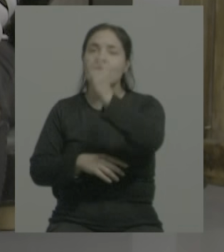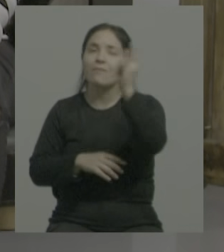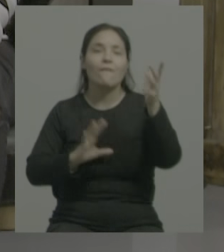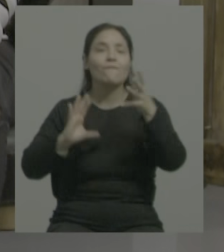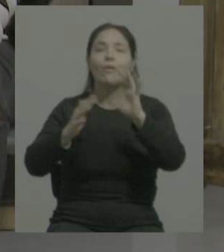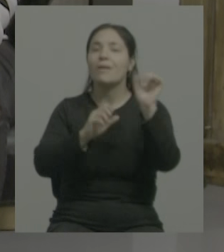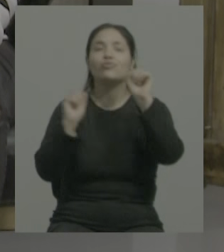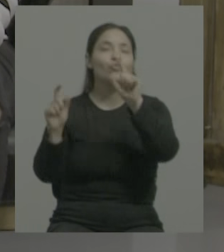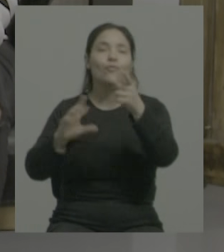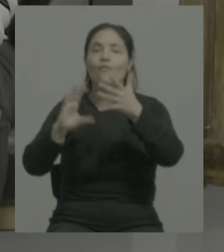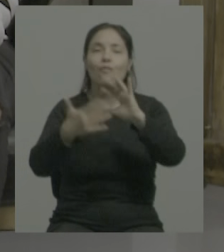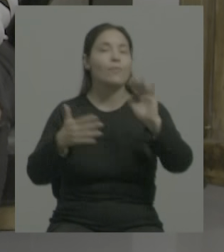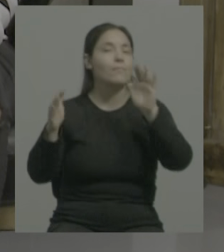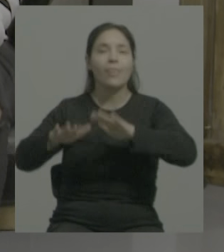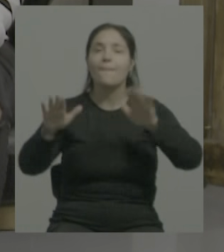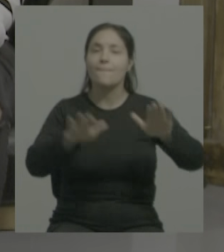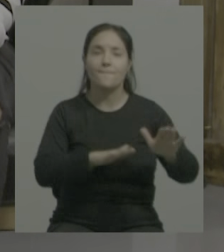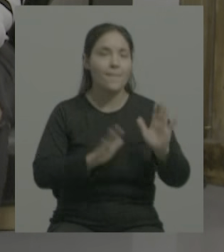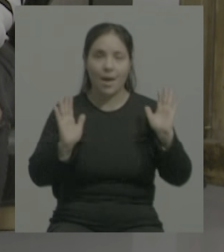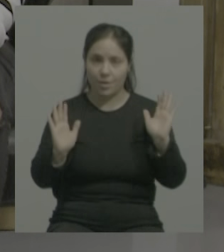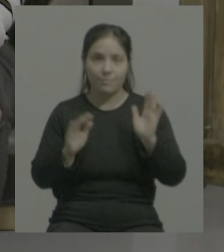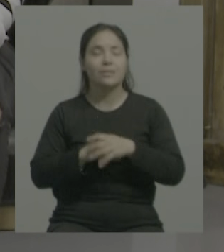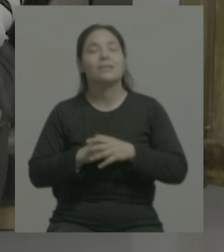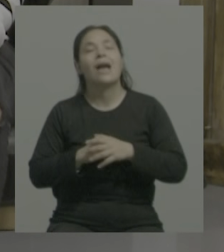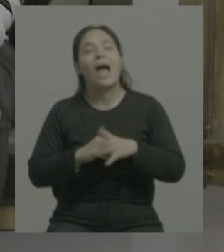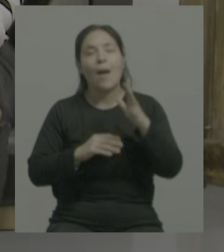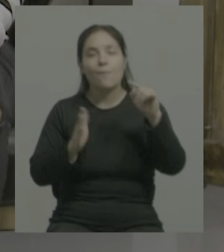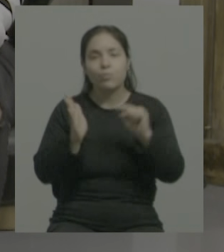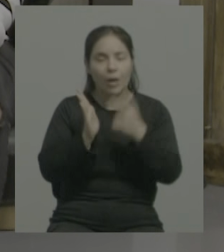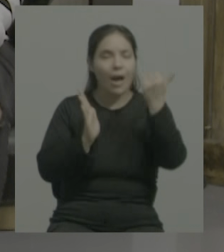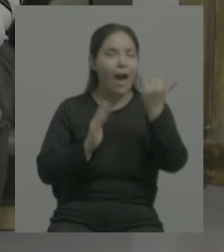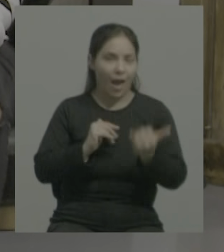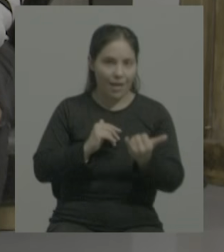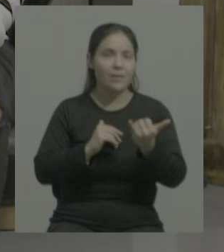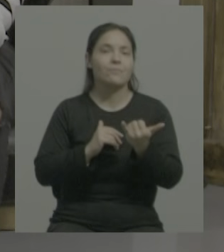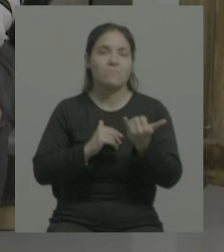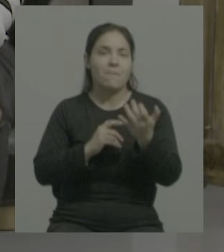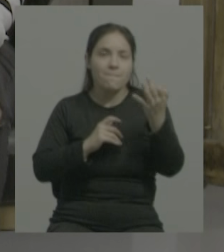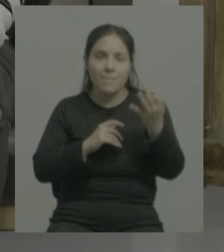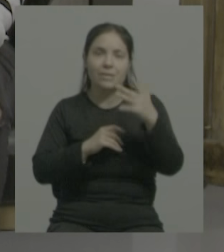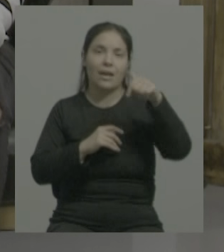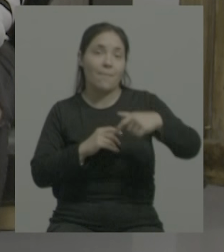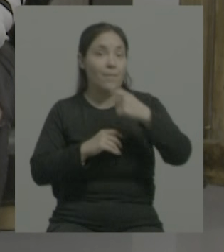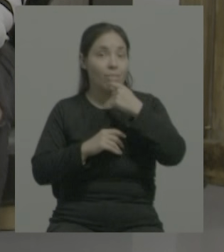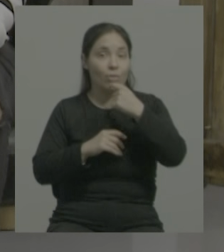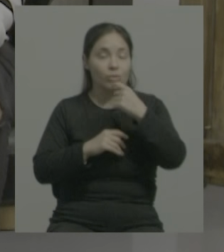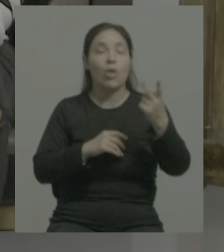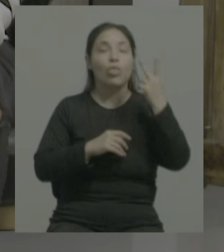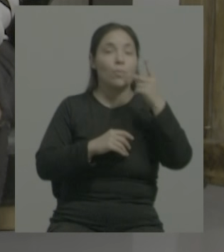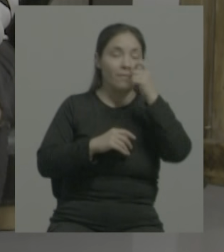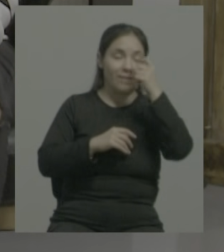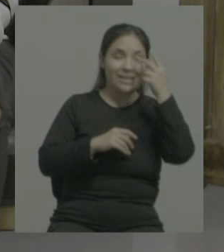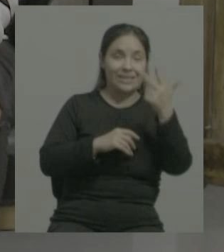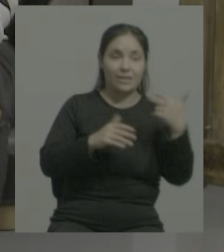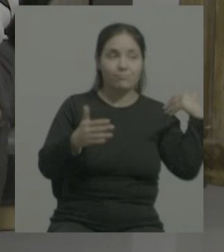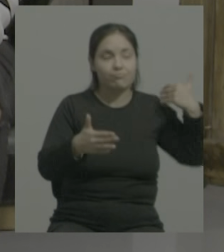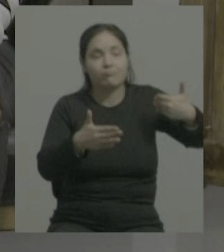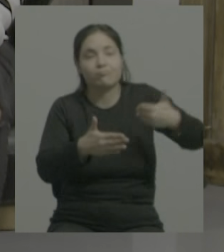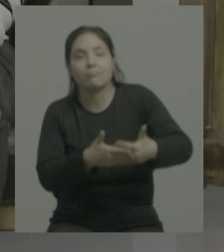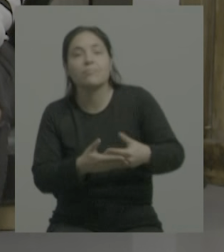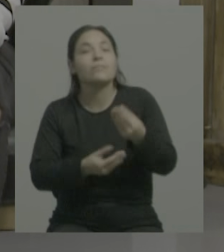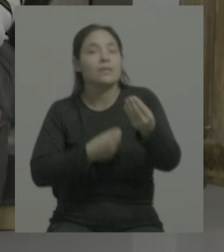sí resaltamos siempre una particularidad que estamos transitando acá en Mendoza desde el año 2023, que es la